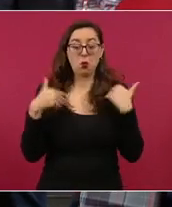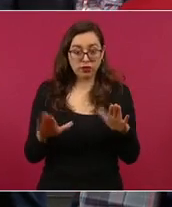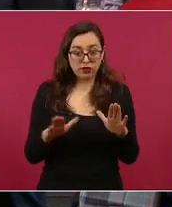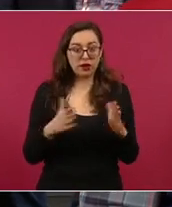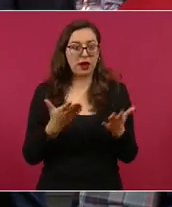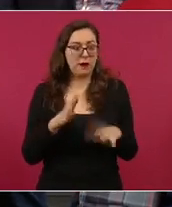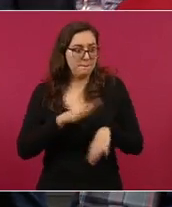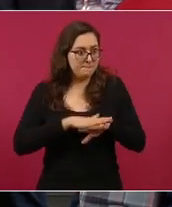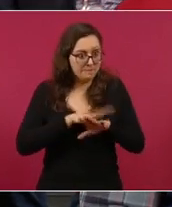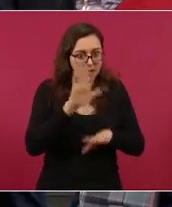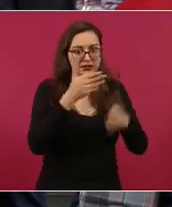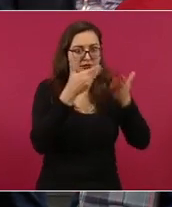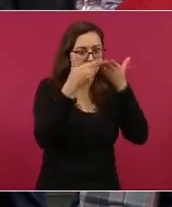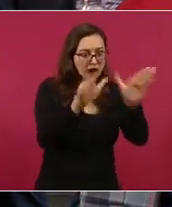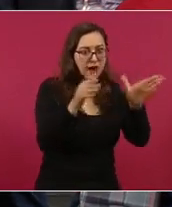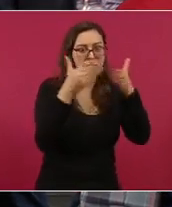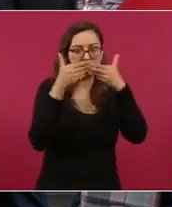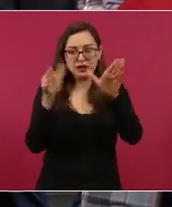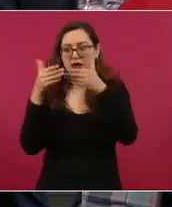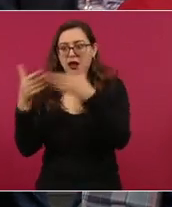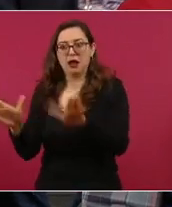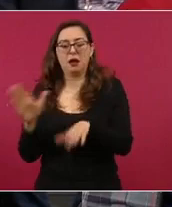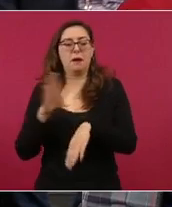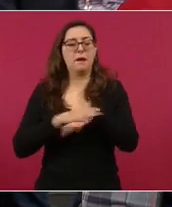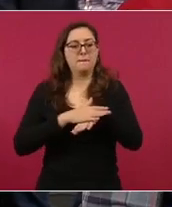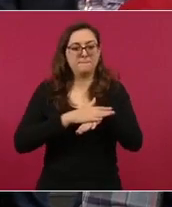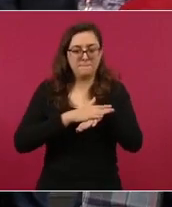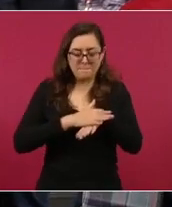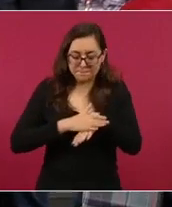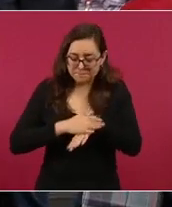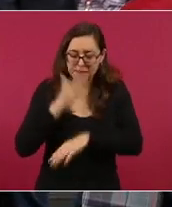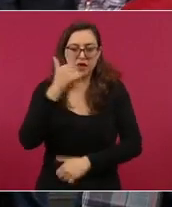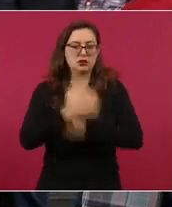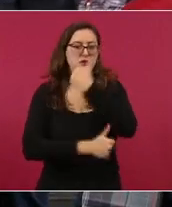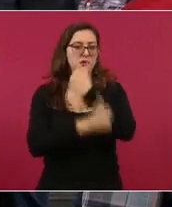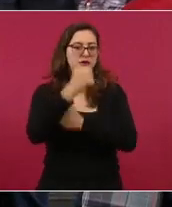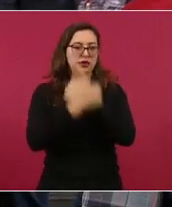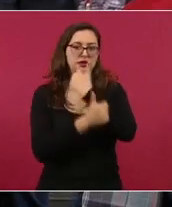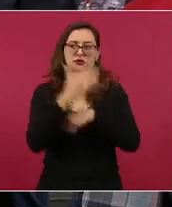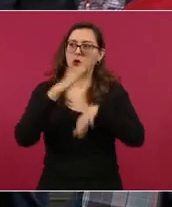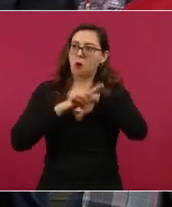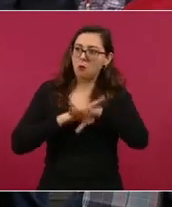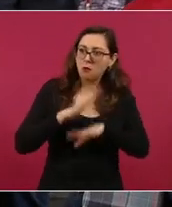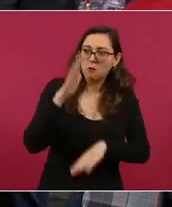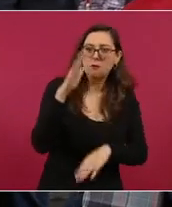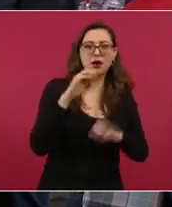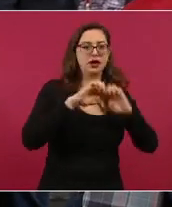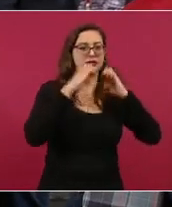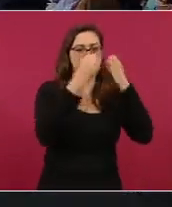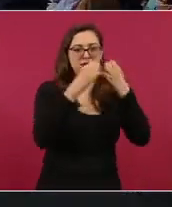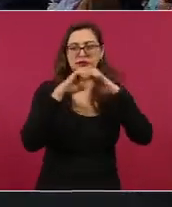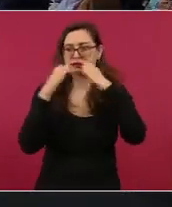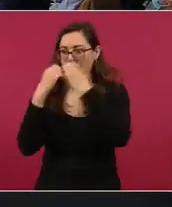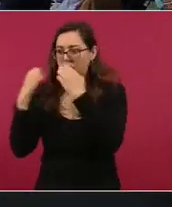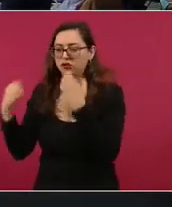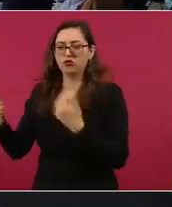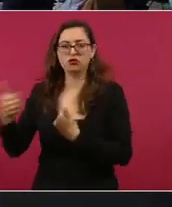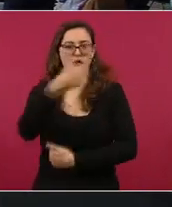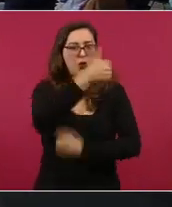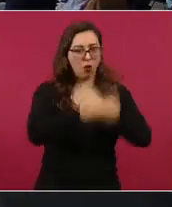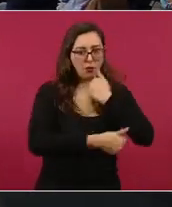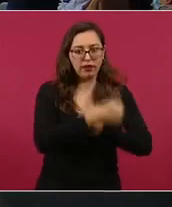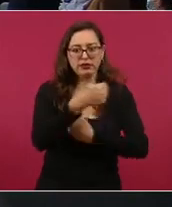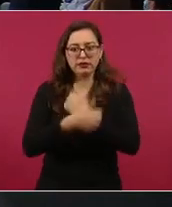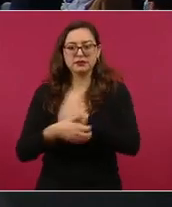dueños y que puedan aspirar a llegar al máximo circuito con el regreso del ascenso y el descenso en el fútbol mexicano? Pues